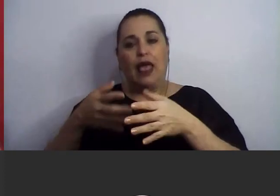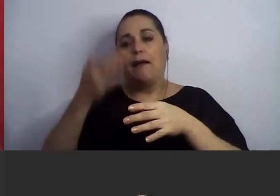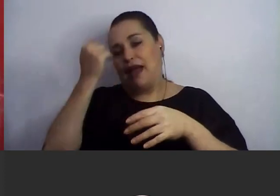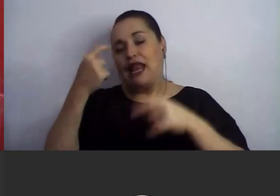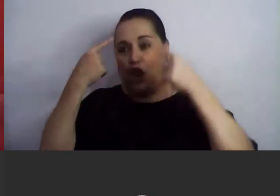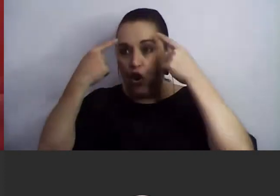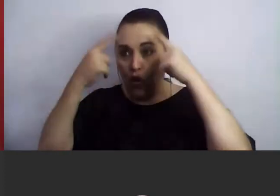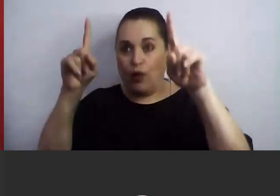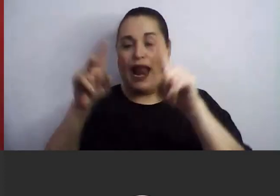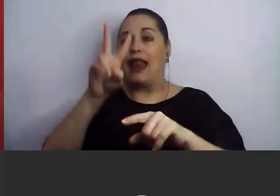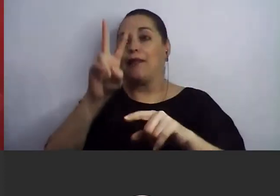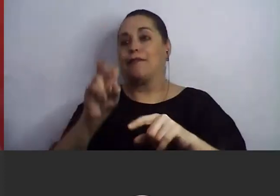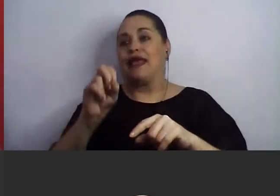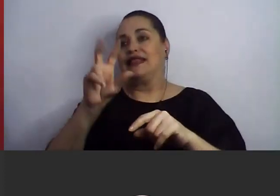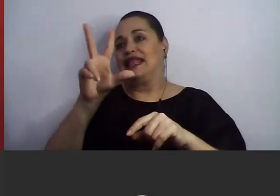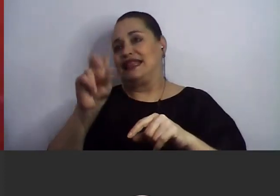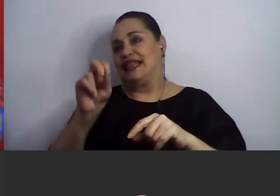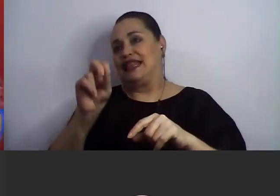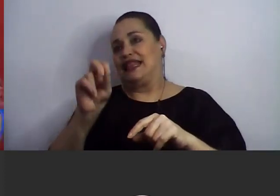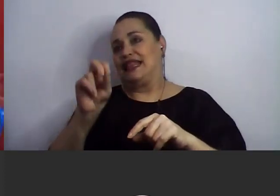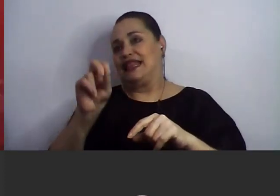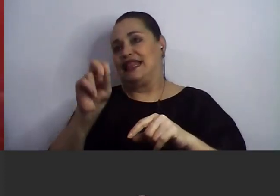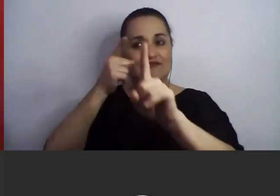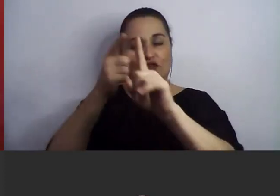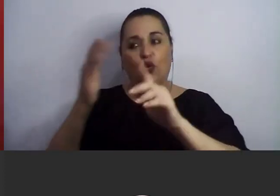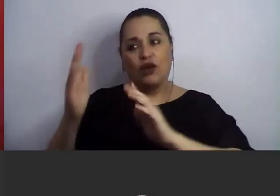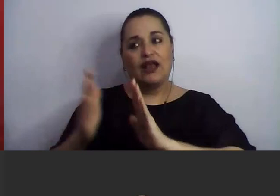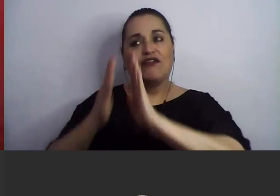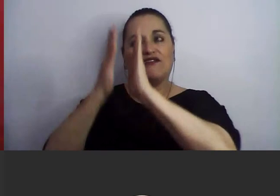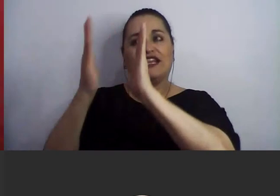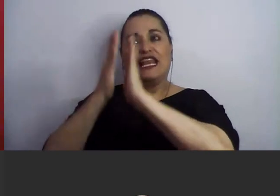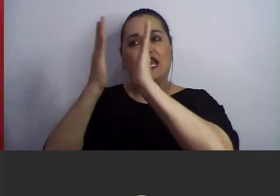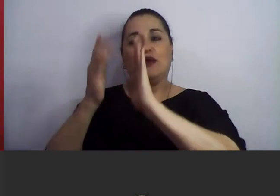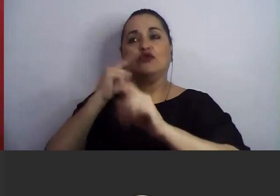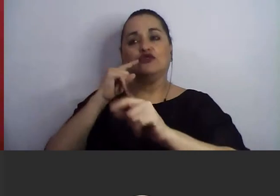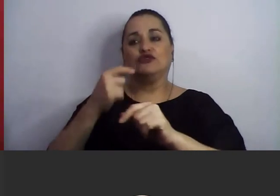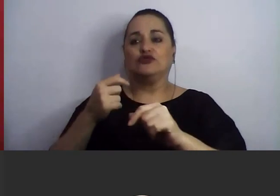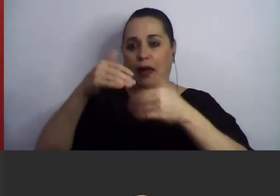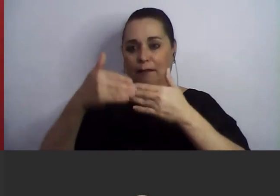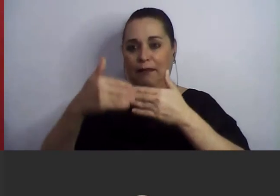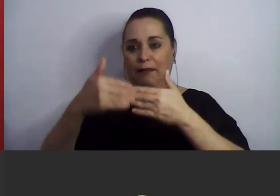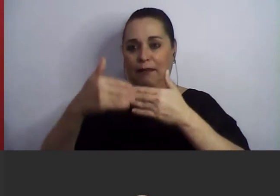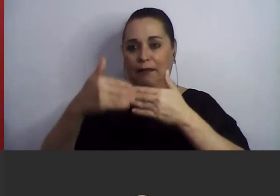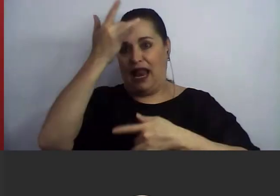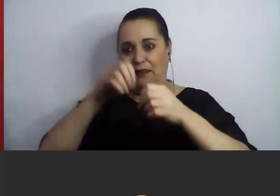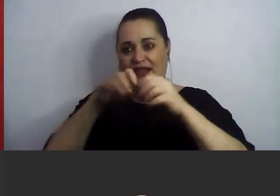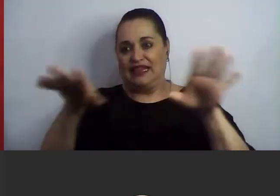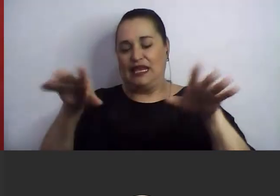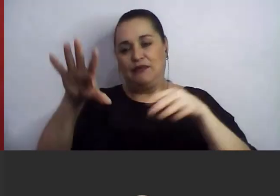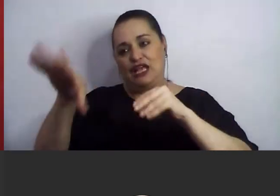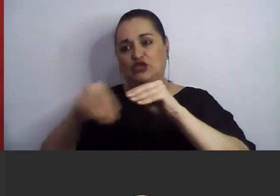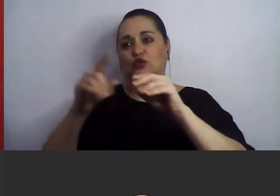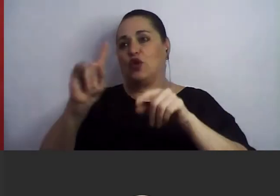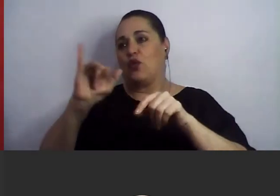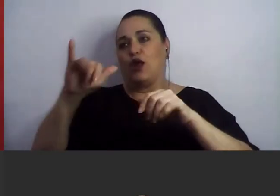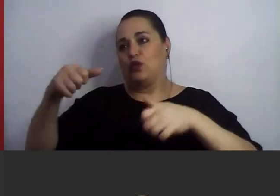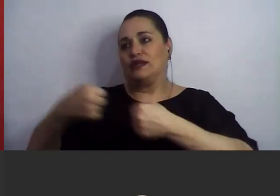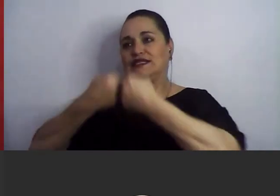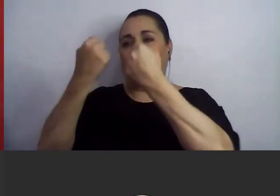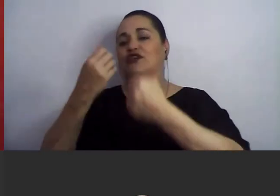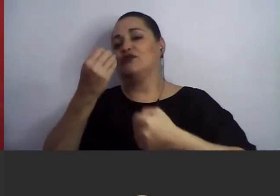llegar al 20 30 con los desvíos que estamos enfrentando a partir de la pandemia que se nos ha sumado como un desafío muchas gracias